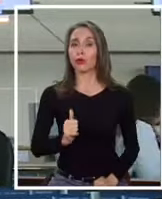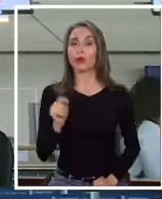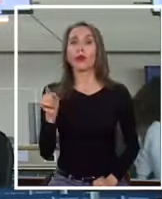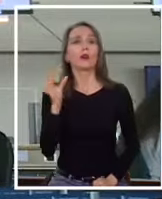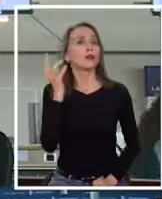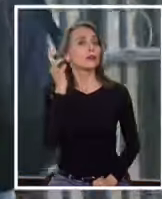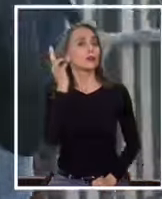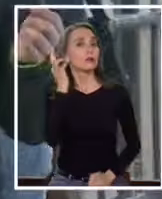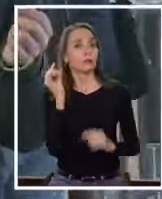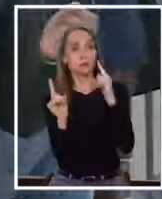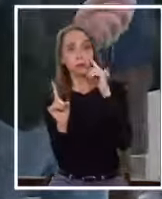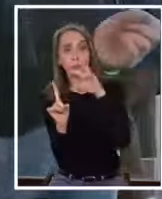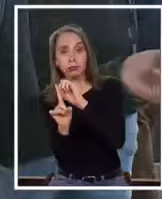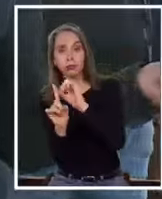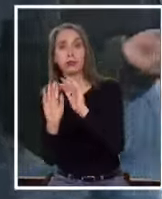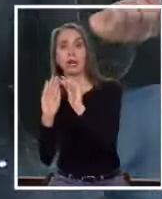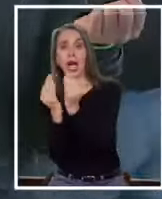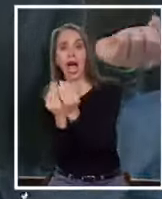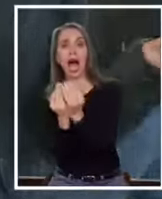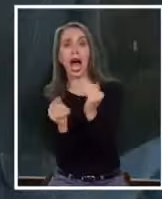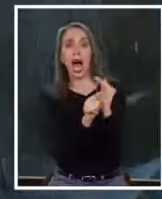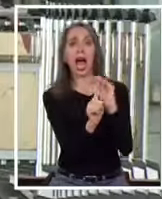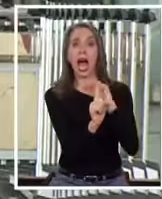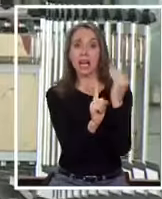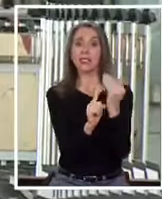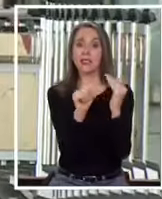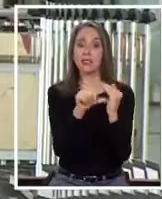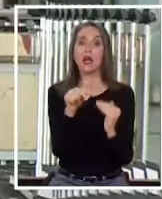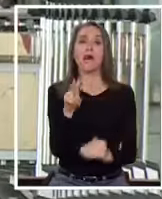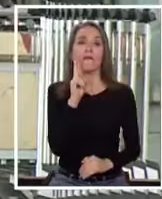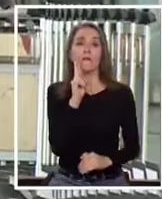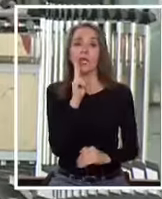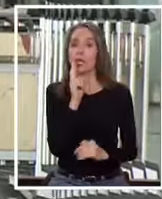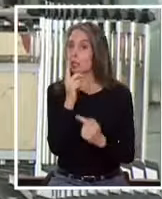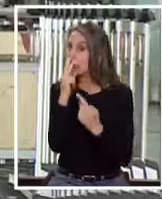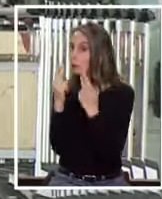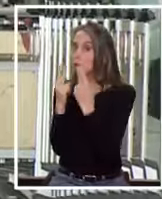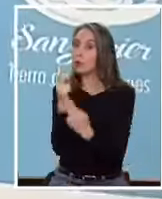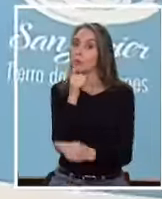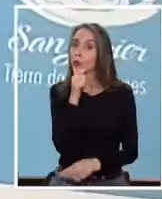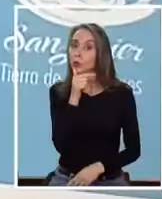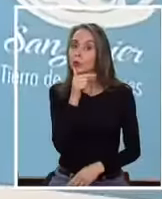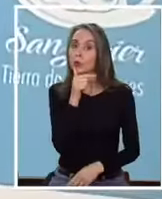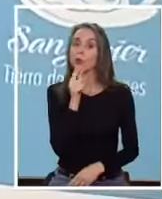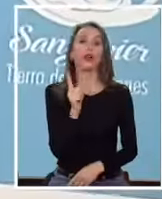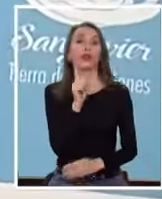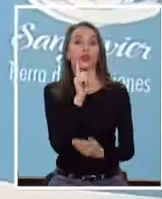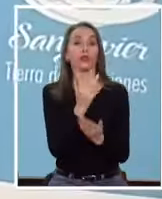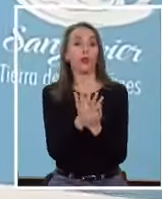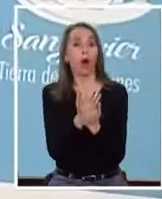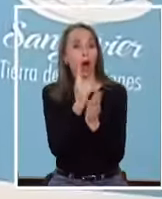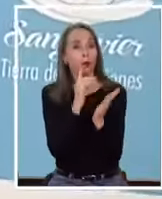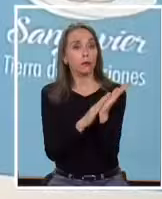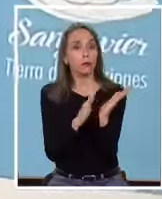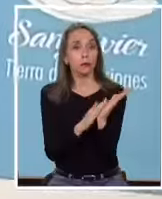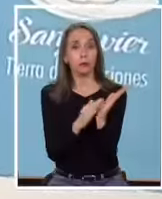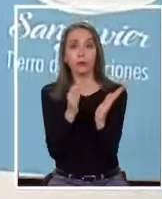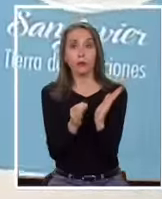fue identificado y aislado a tiempo, pero este viernes surgieron cuestionamientos. No hay registro evidente que